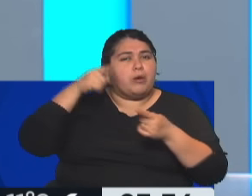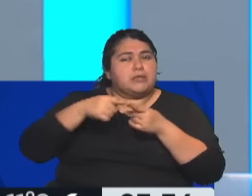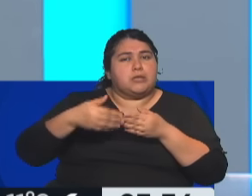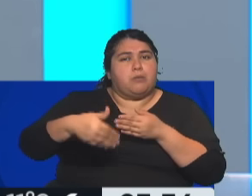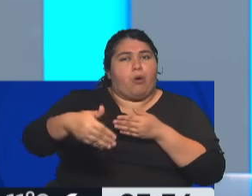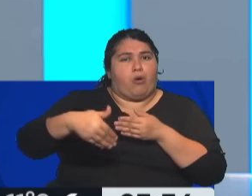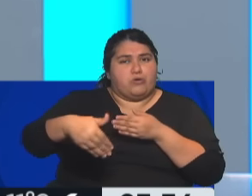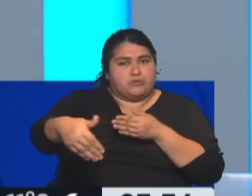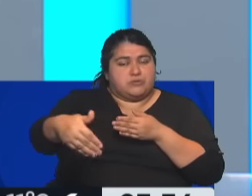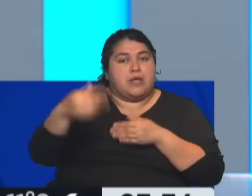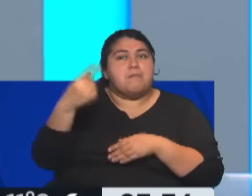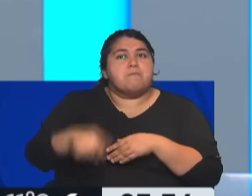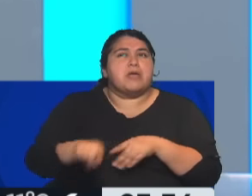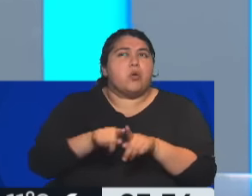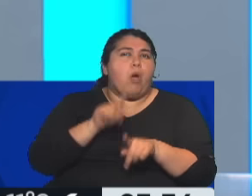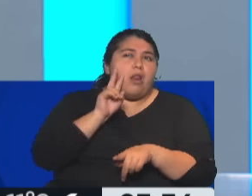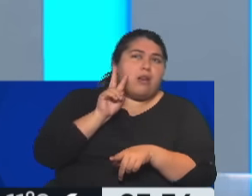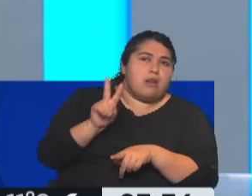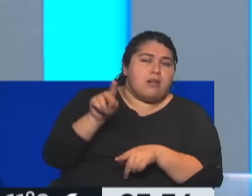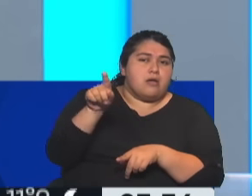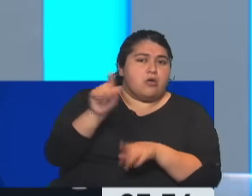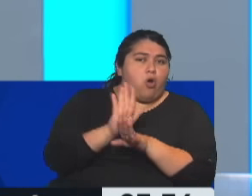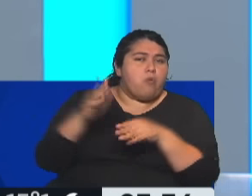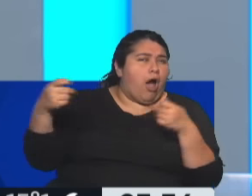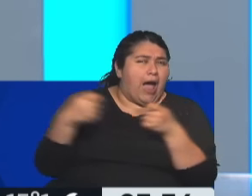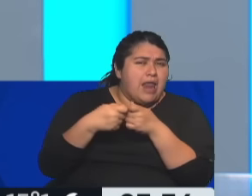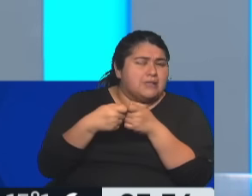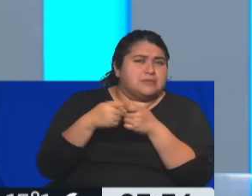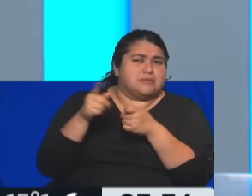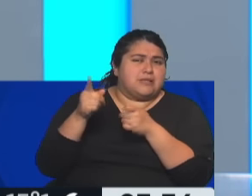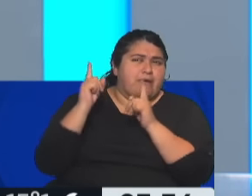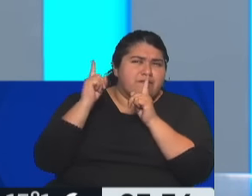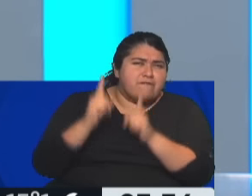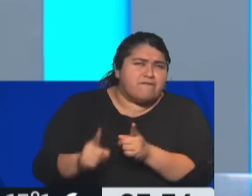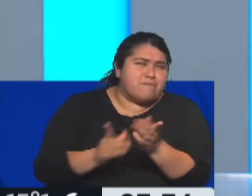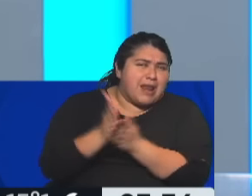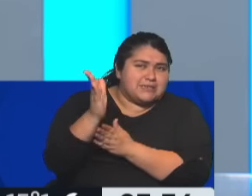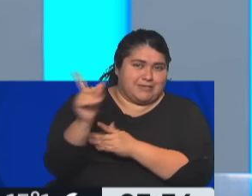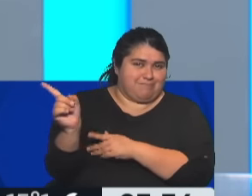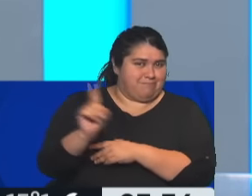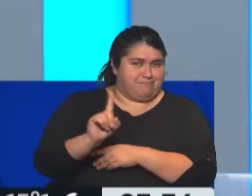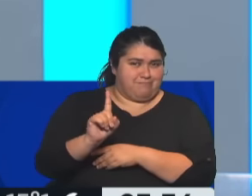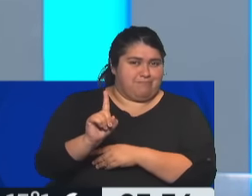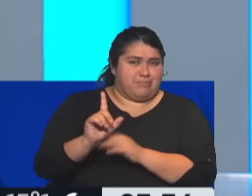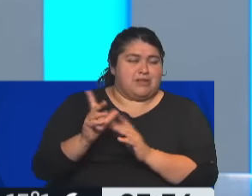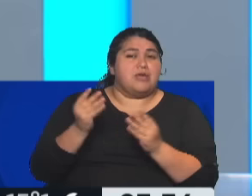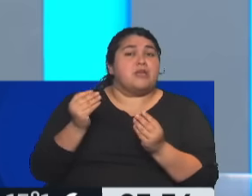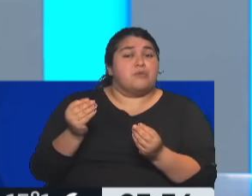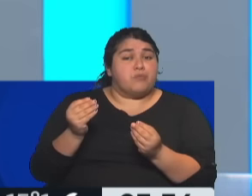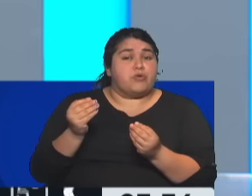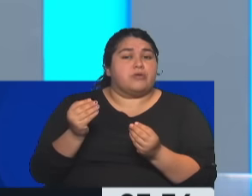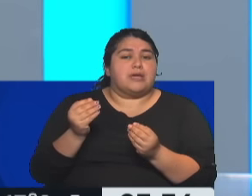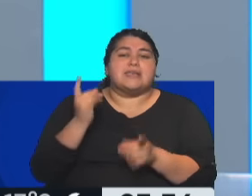no tienen que ser vistas como alianzas sumamente fijas en el tiempo, porque